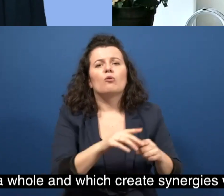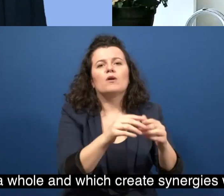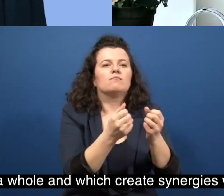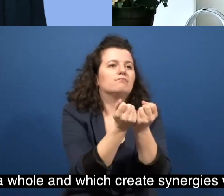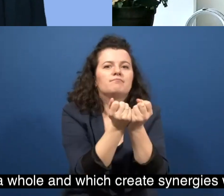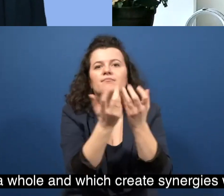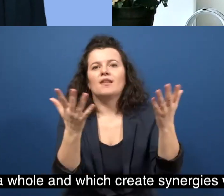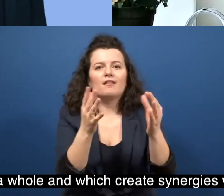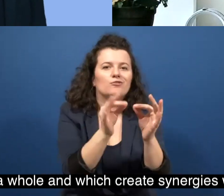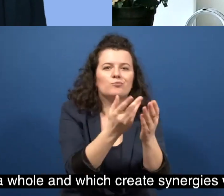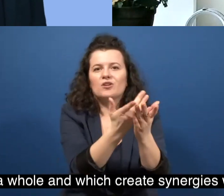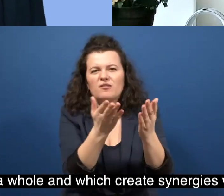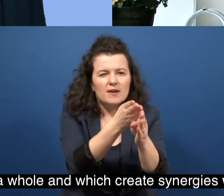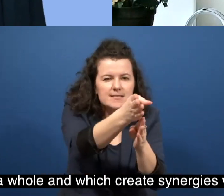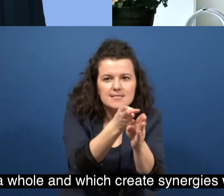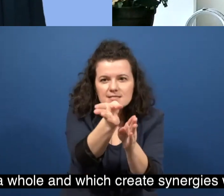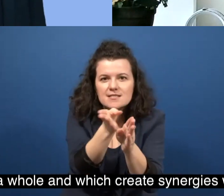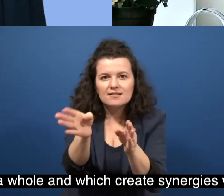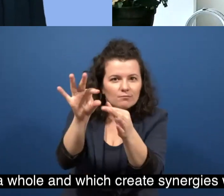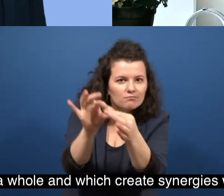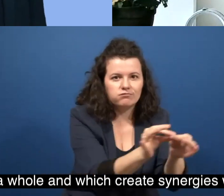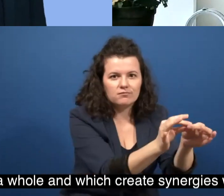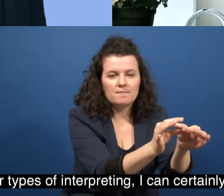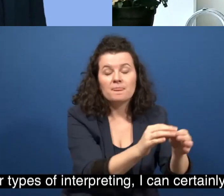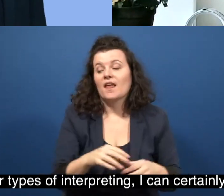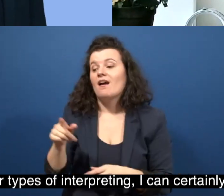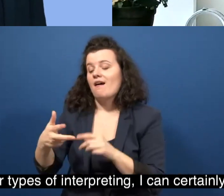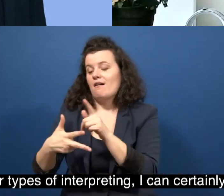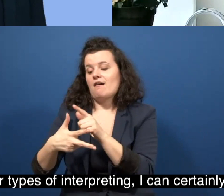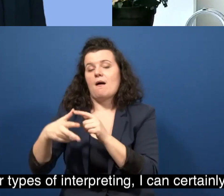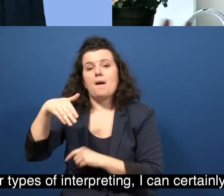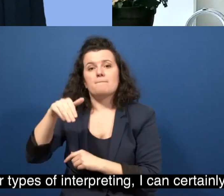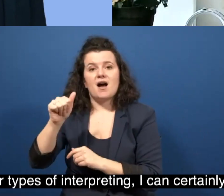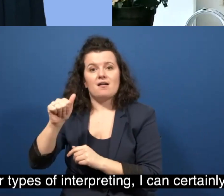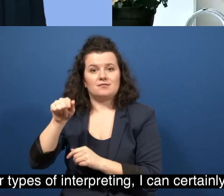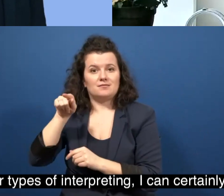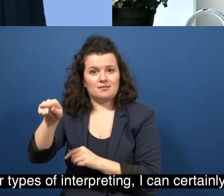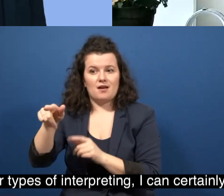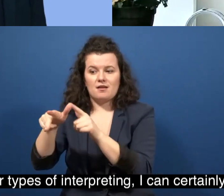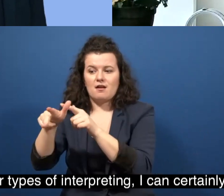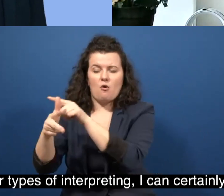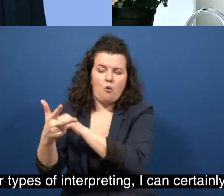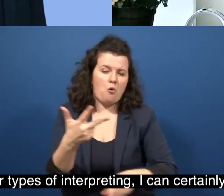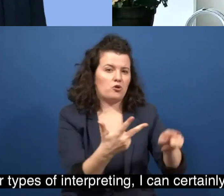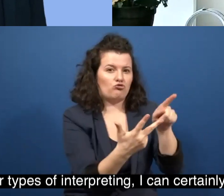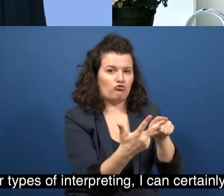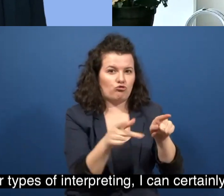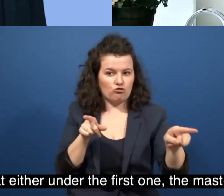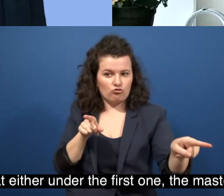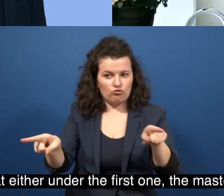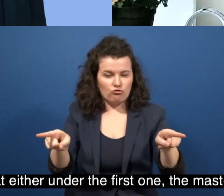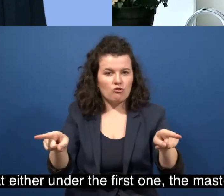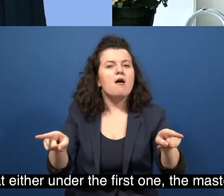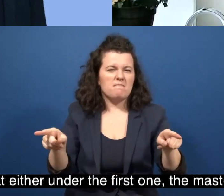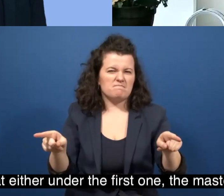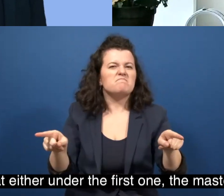sinergias con otros tipos de interpretación. Si hablamos de la primera opción, el máster en interpretación de conferencia o en el